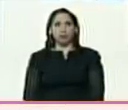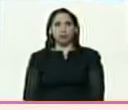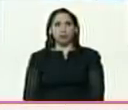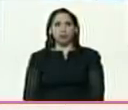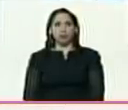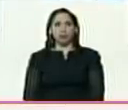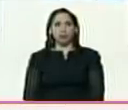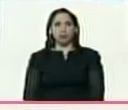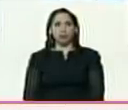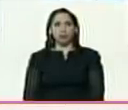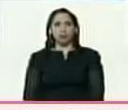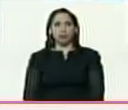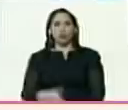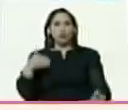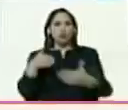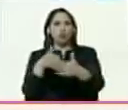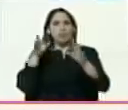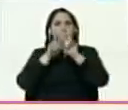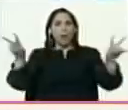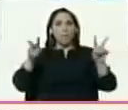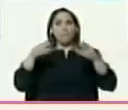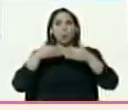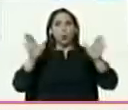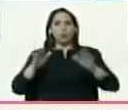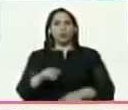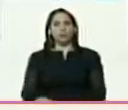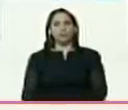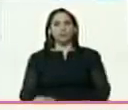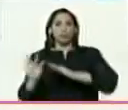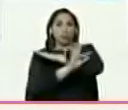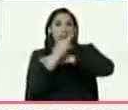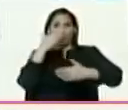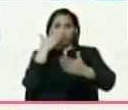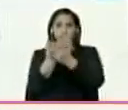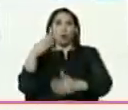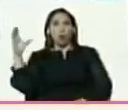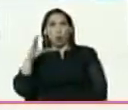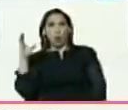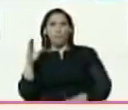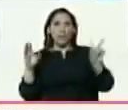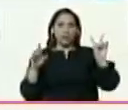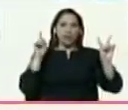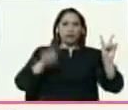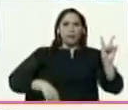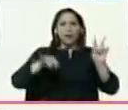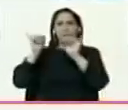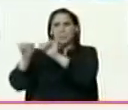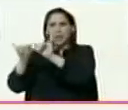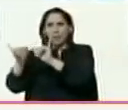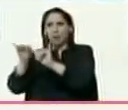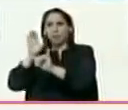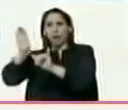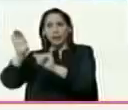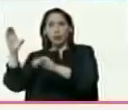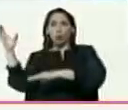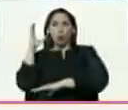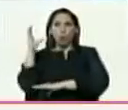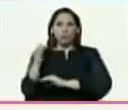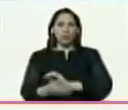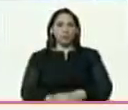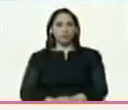contra de la paz pública tanto la frontera colombo-venezolana como la propia nación colombiana